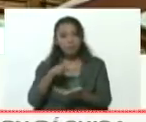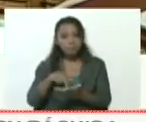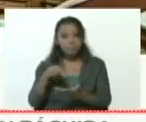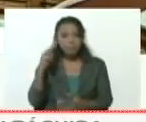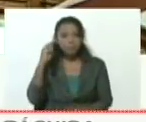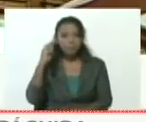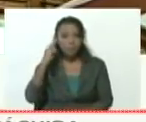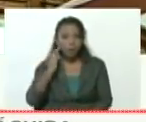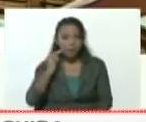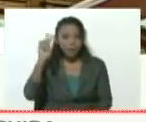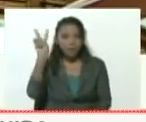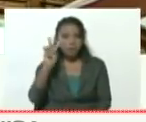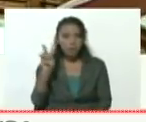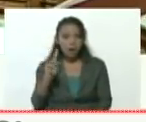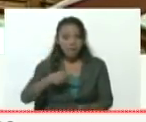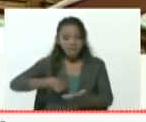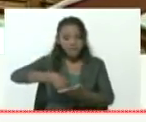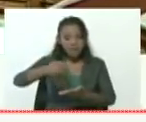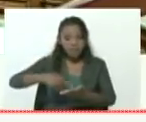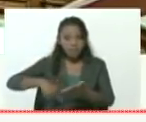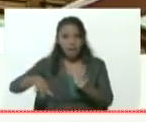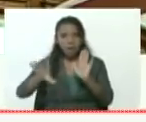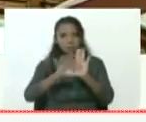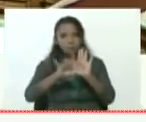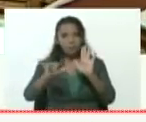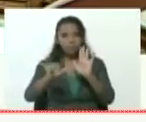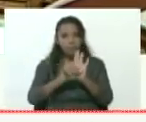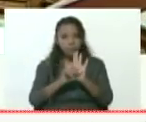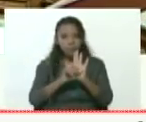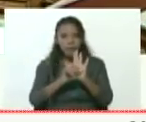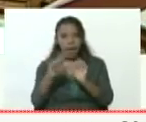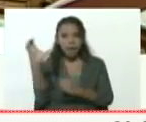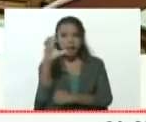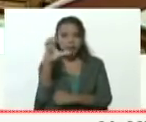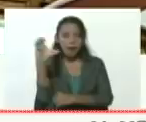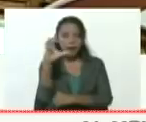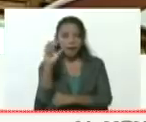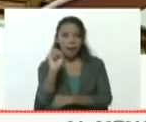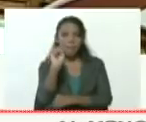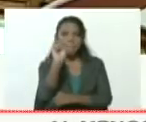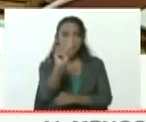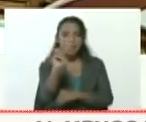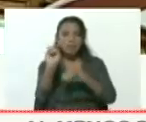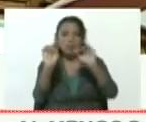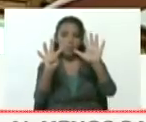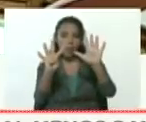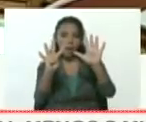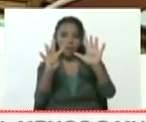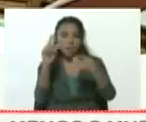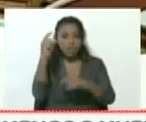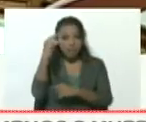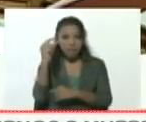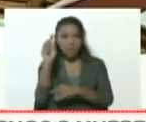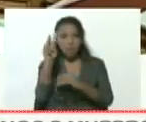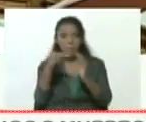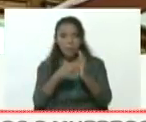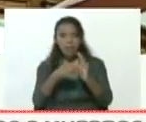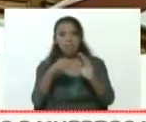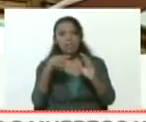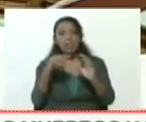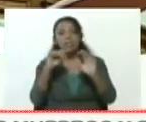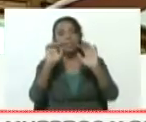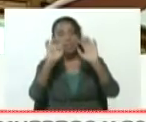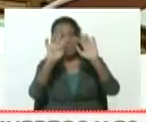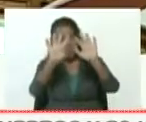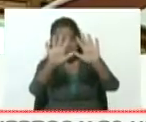Venezuela, dado y firmado en la Asamblea Nacional Constituyente en Caracas a los 29 días del mes de octubre de 2019, año